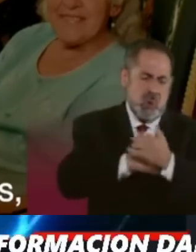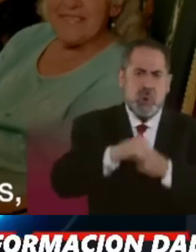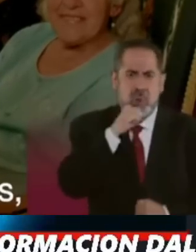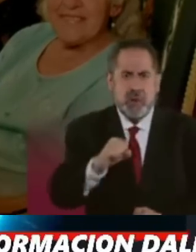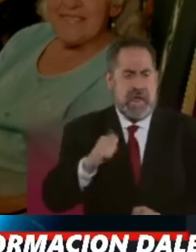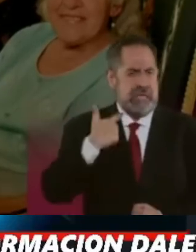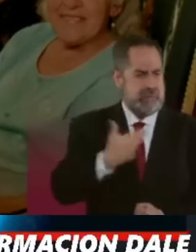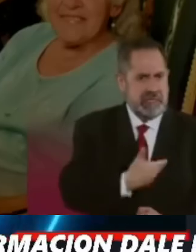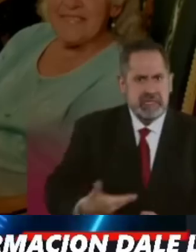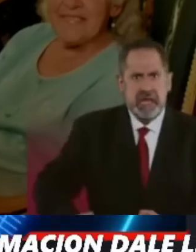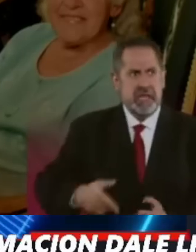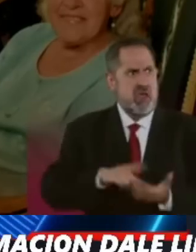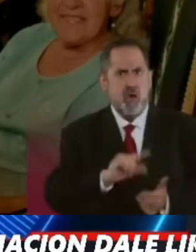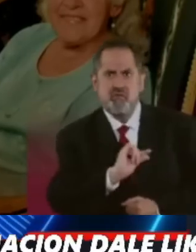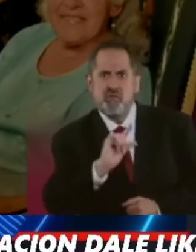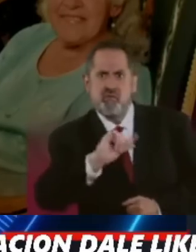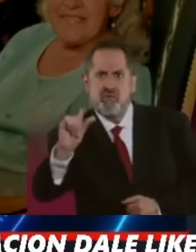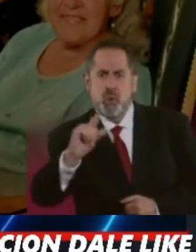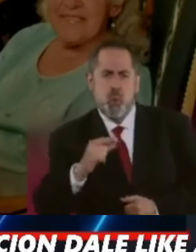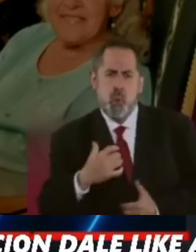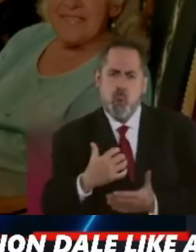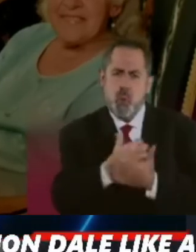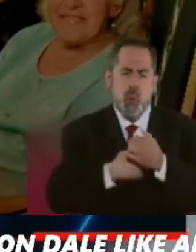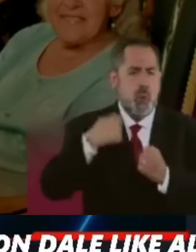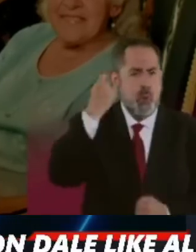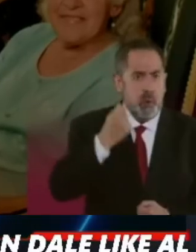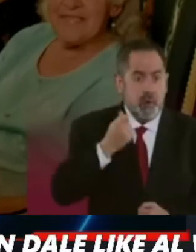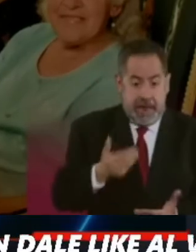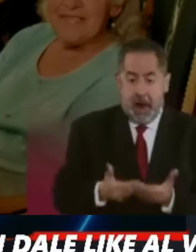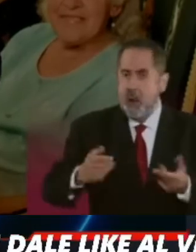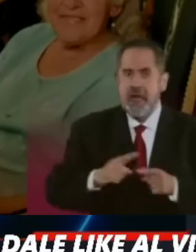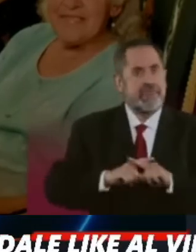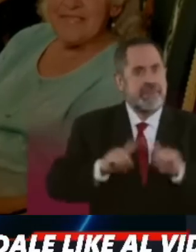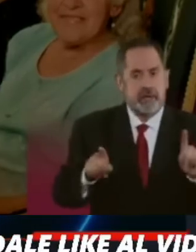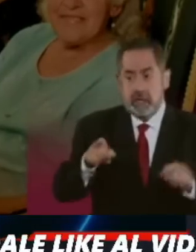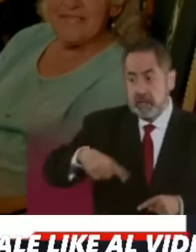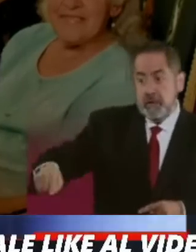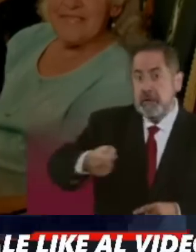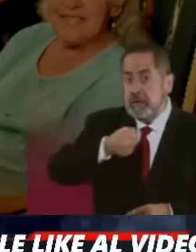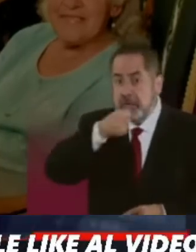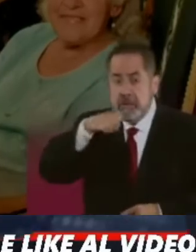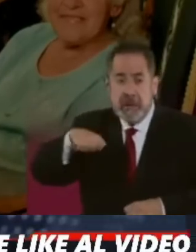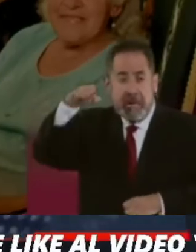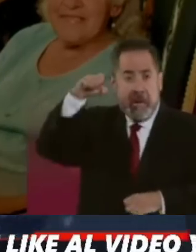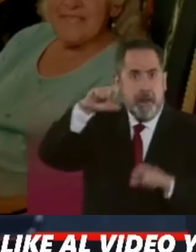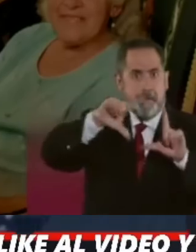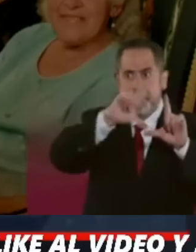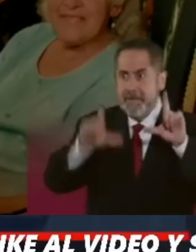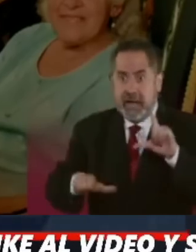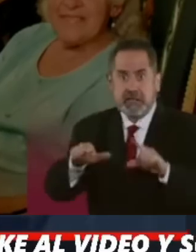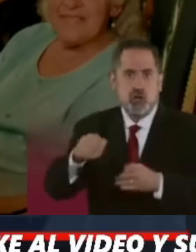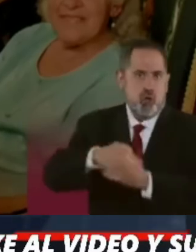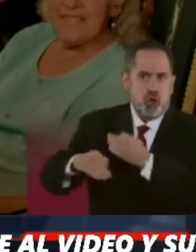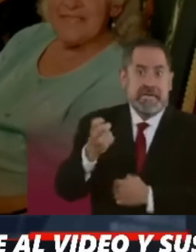expresidentes, para los altos funcionarios públicos. Ahora las pensiones son para todos los adultos mayores del